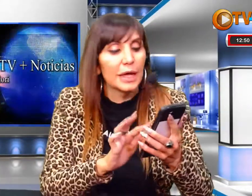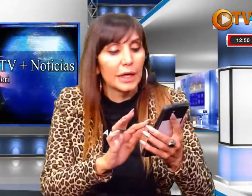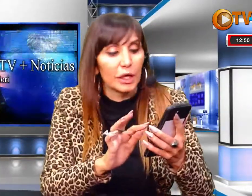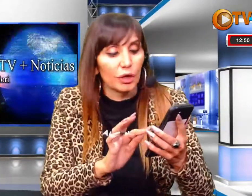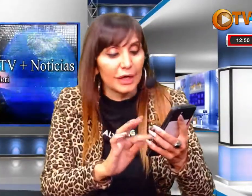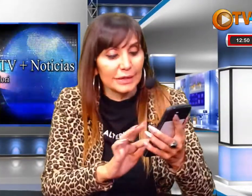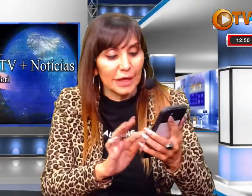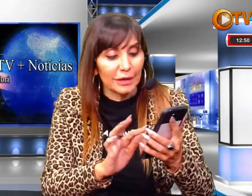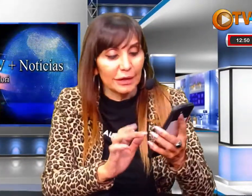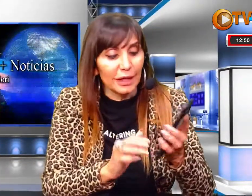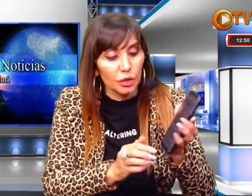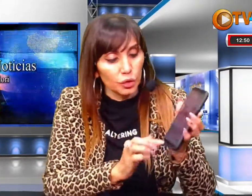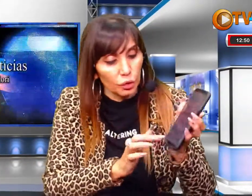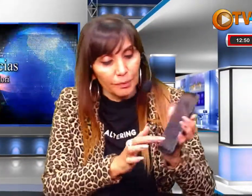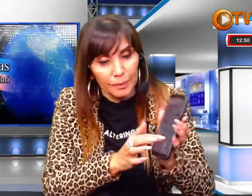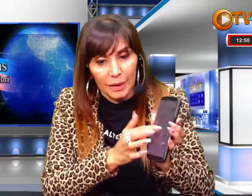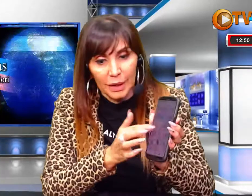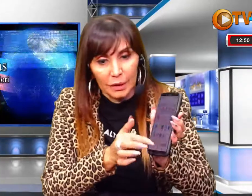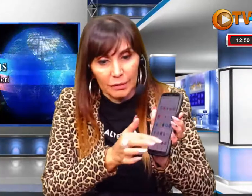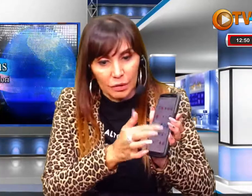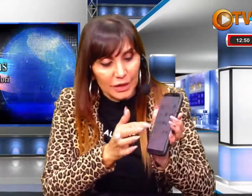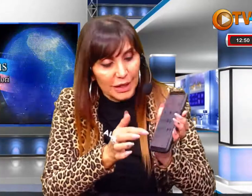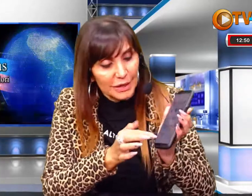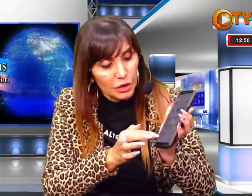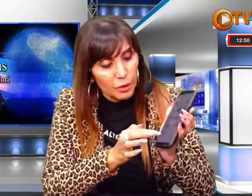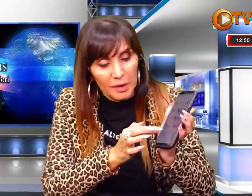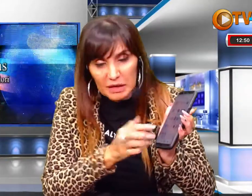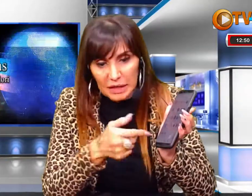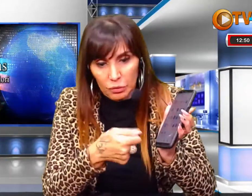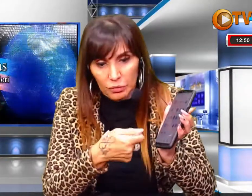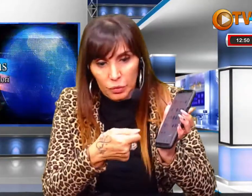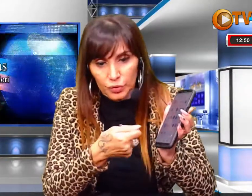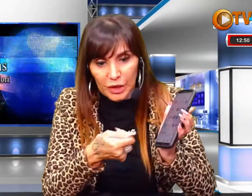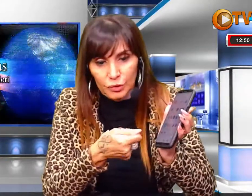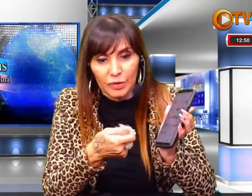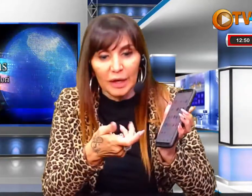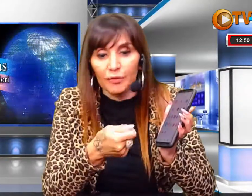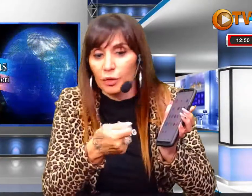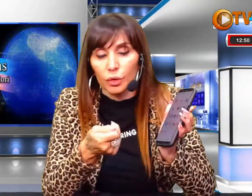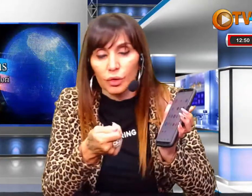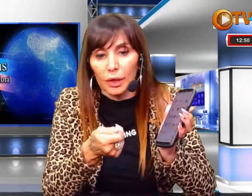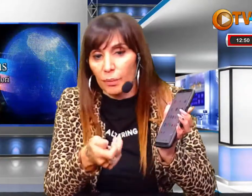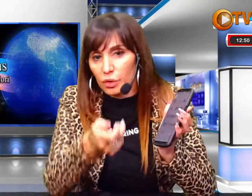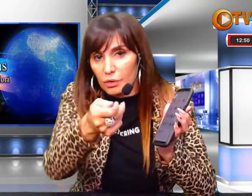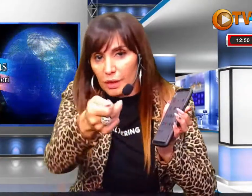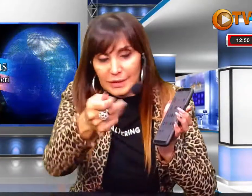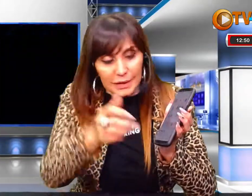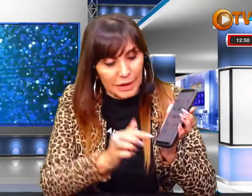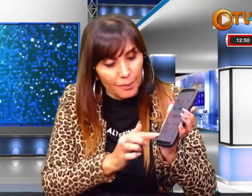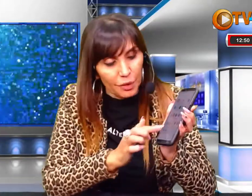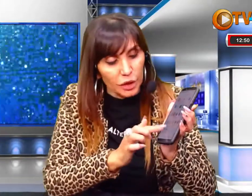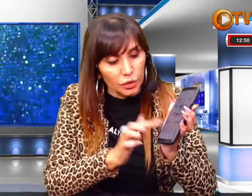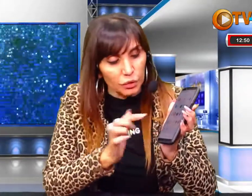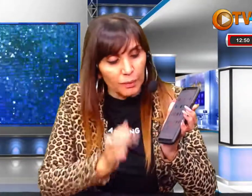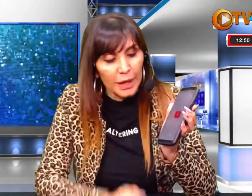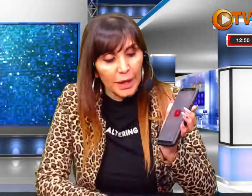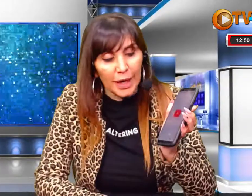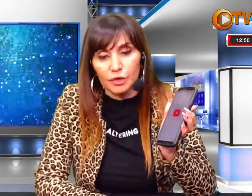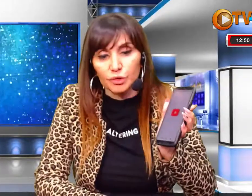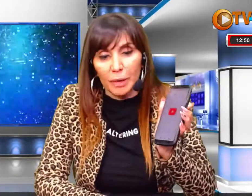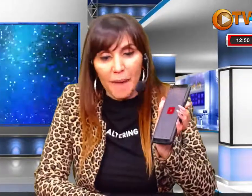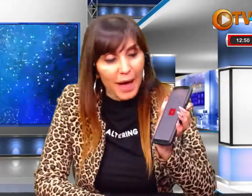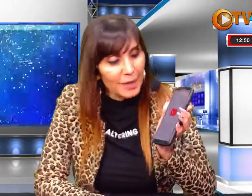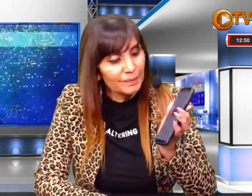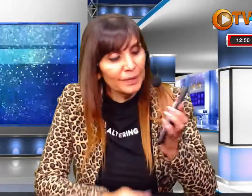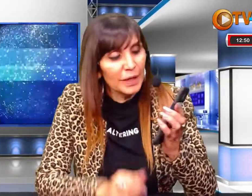casa y lo quiere hacer desde YouTube, lo sigue haciendo, puede hacer de su teléfono un control remoto, hace así, pone YouTube en